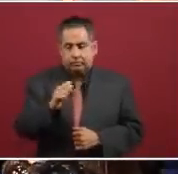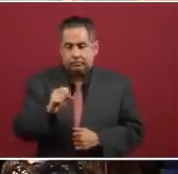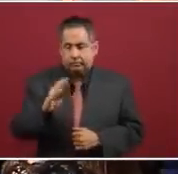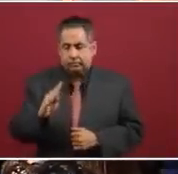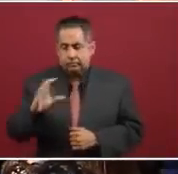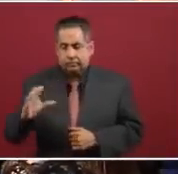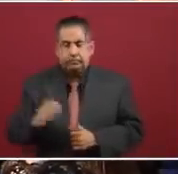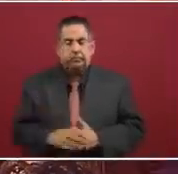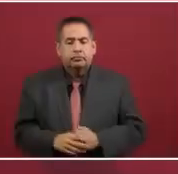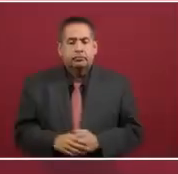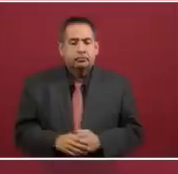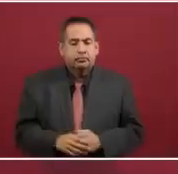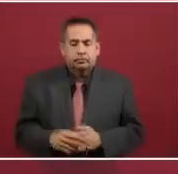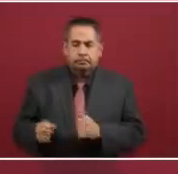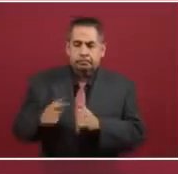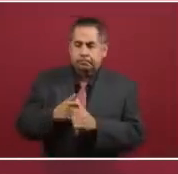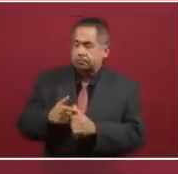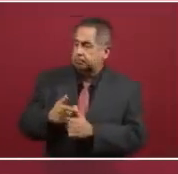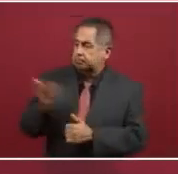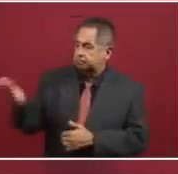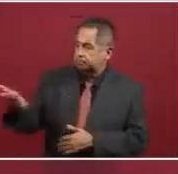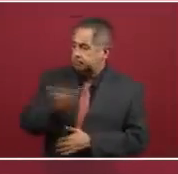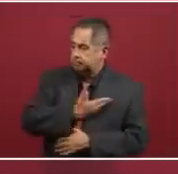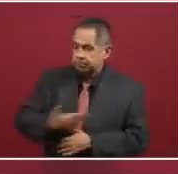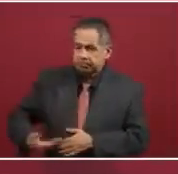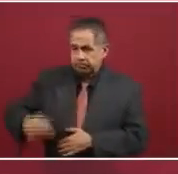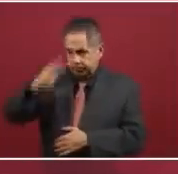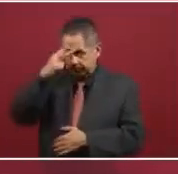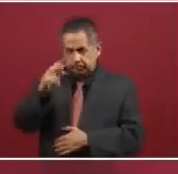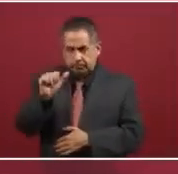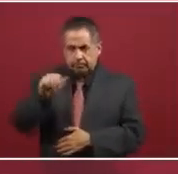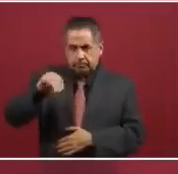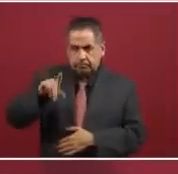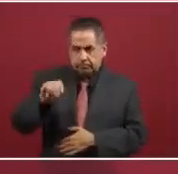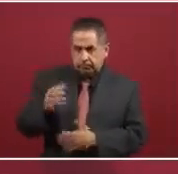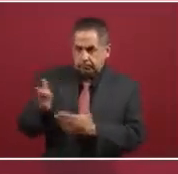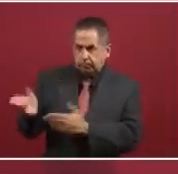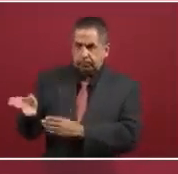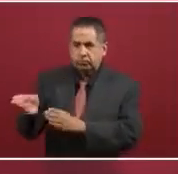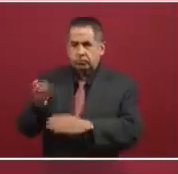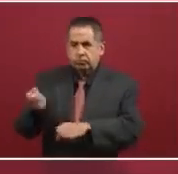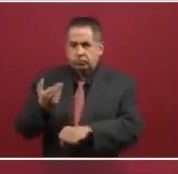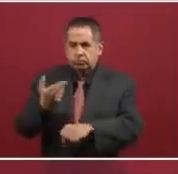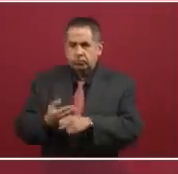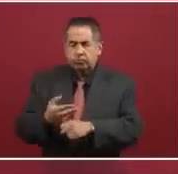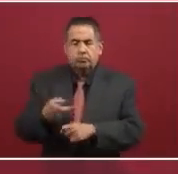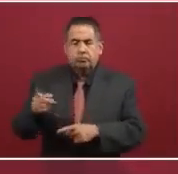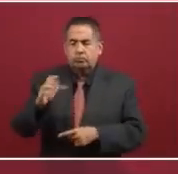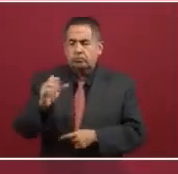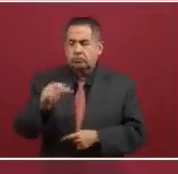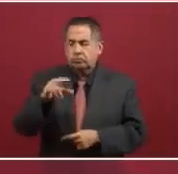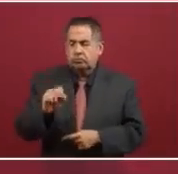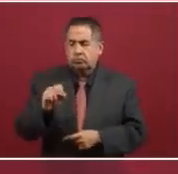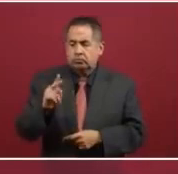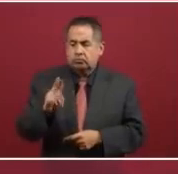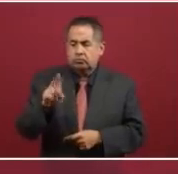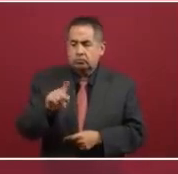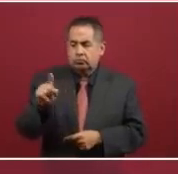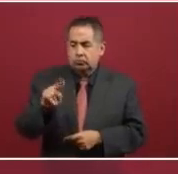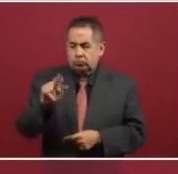lugar al presidente de México, Andrés Manuel López Obrador, al secretario de Hacienda, Carlos Ursúa